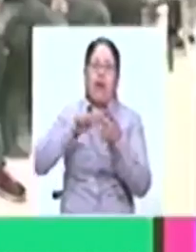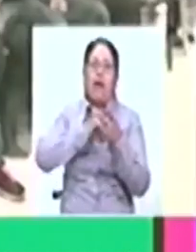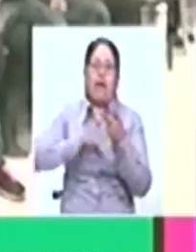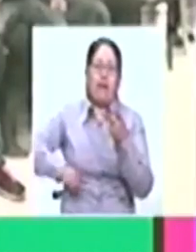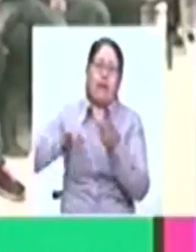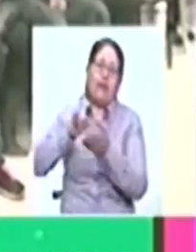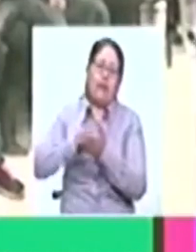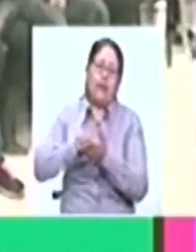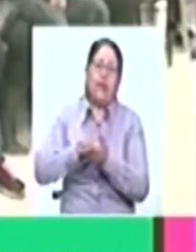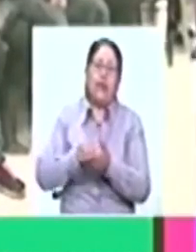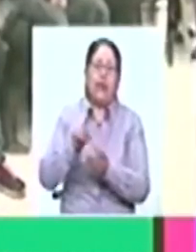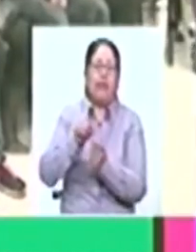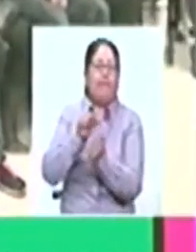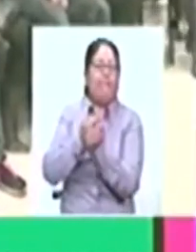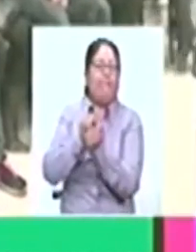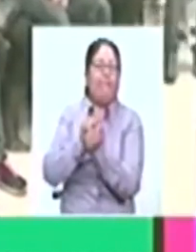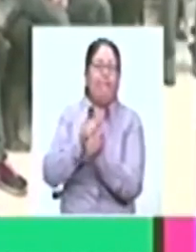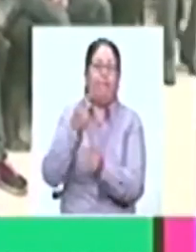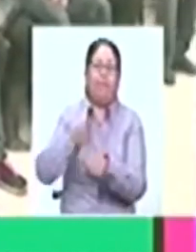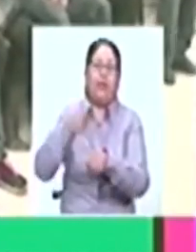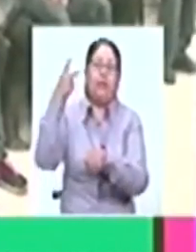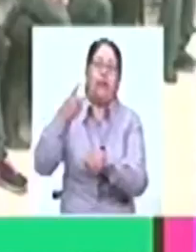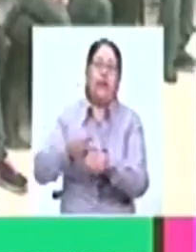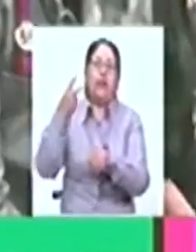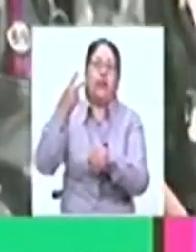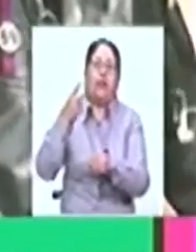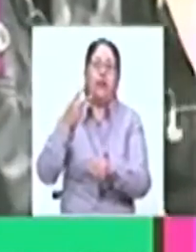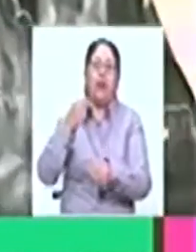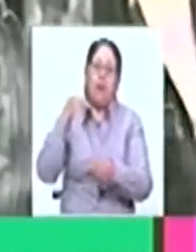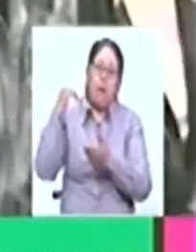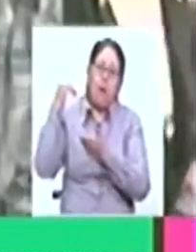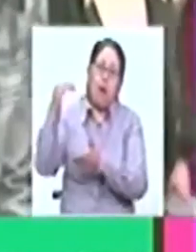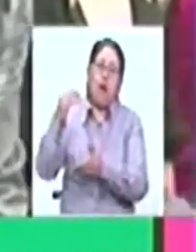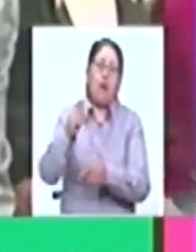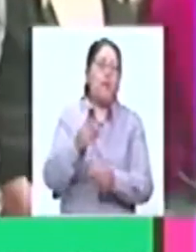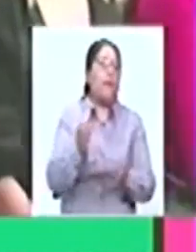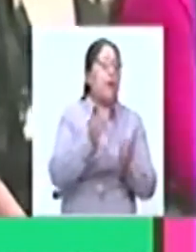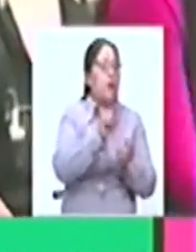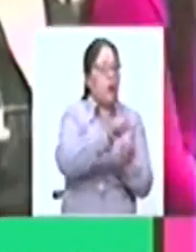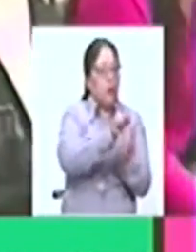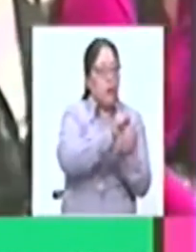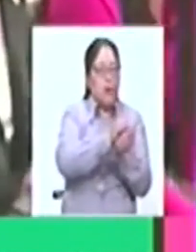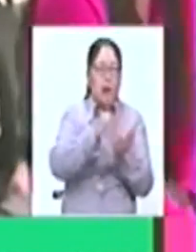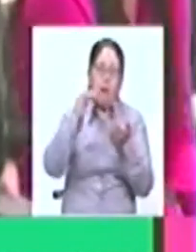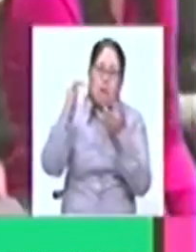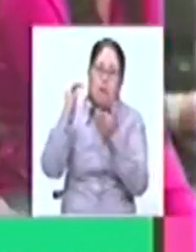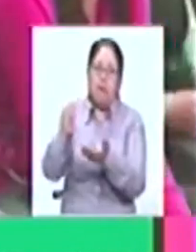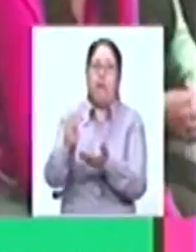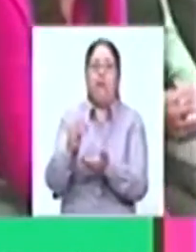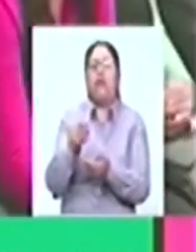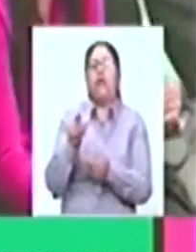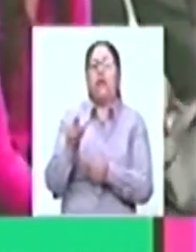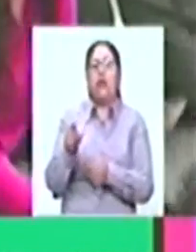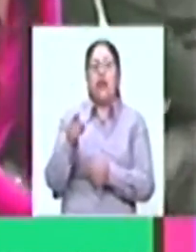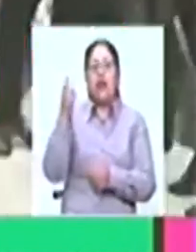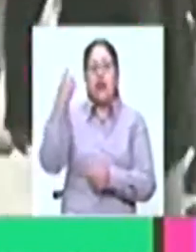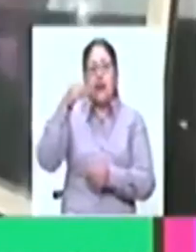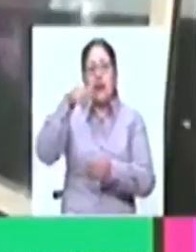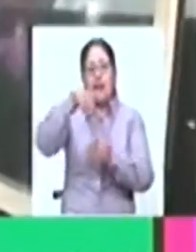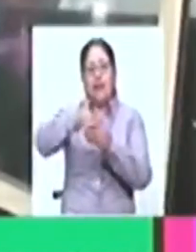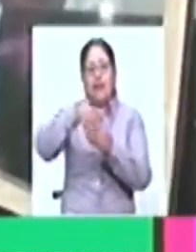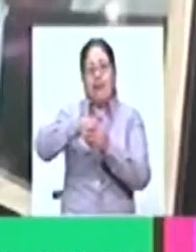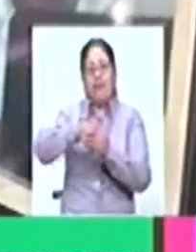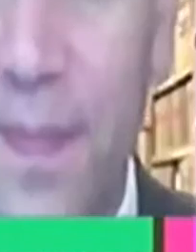podremos imprimir dos veces de la cantidad de papeletas que se obtuvo que imprimir para la elección general de